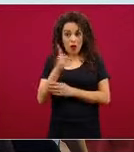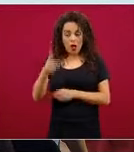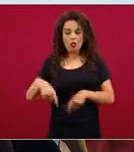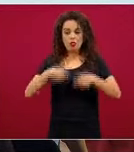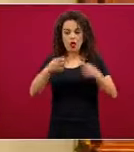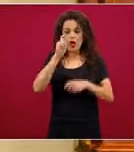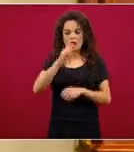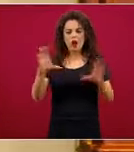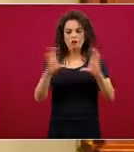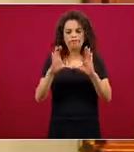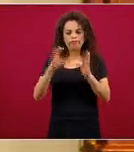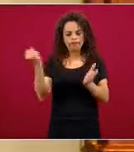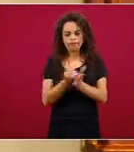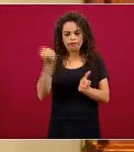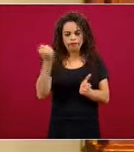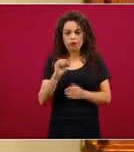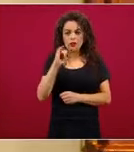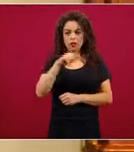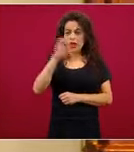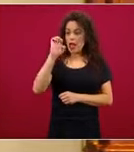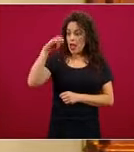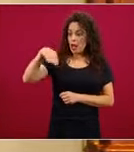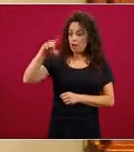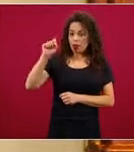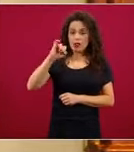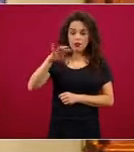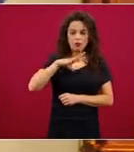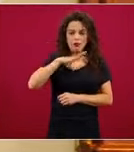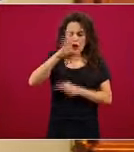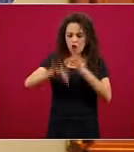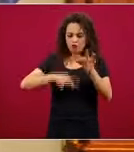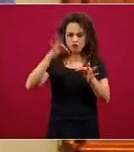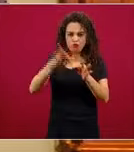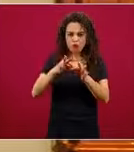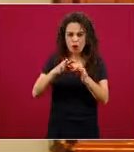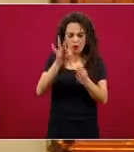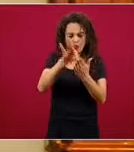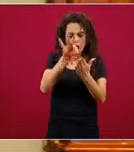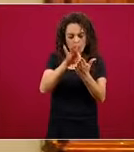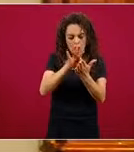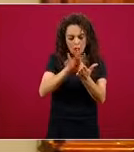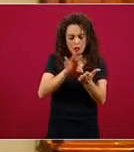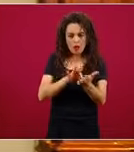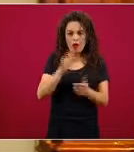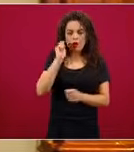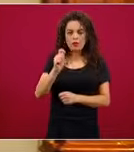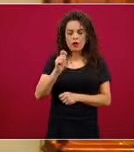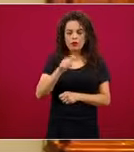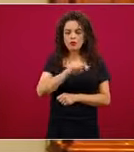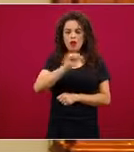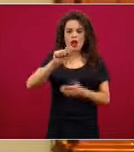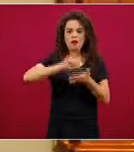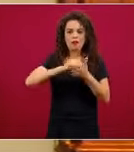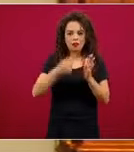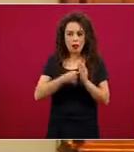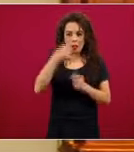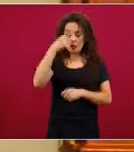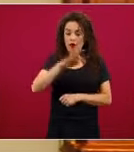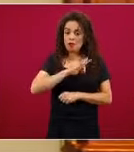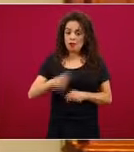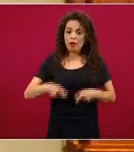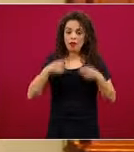certificado, una validación de que el MT cumple con todos los requerimientos que marca la nota técnica para poder